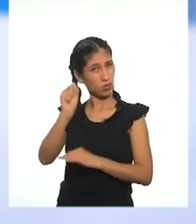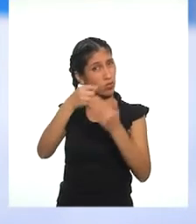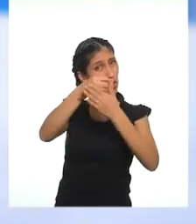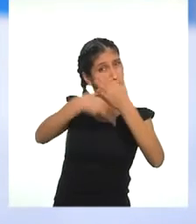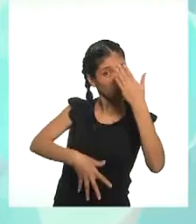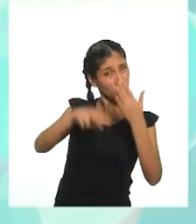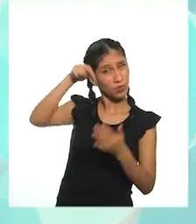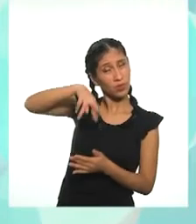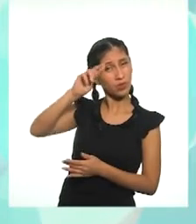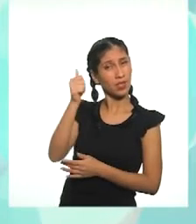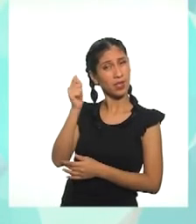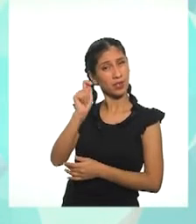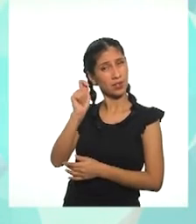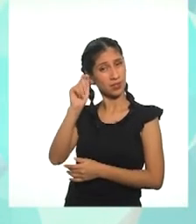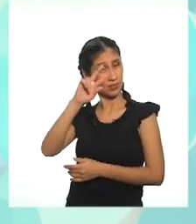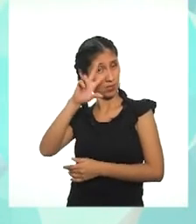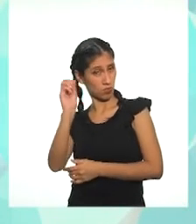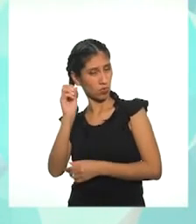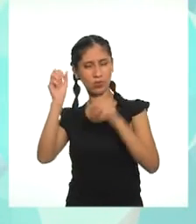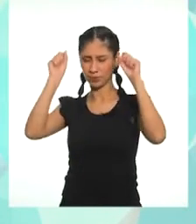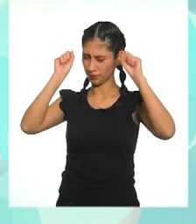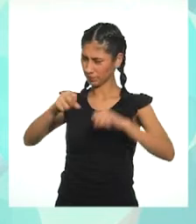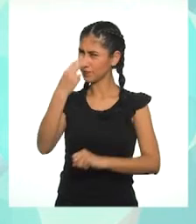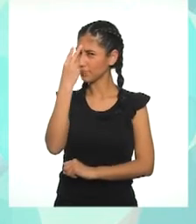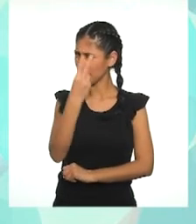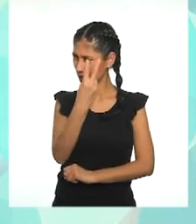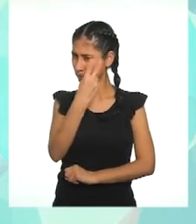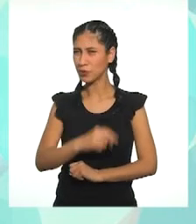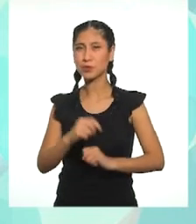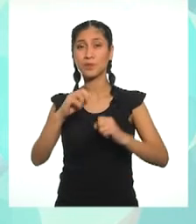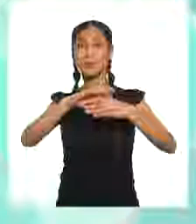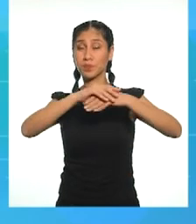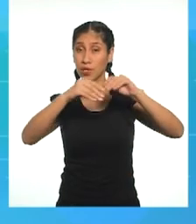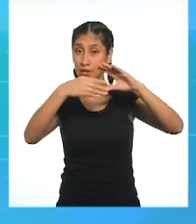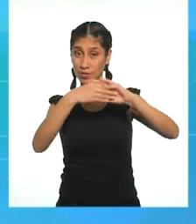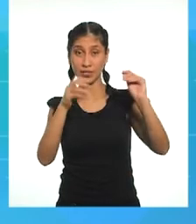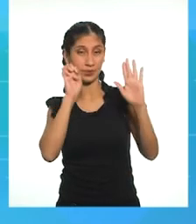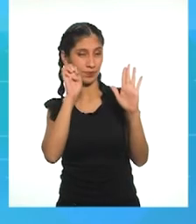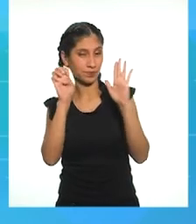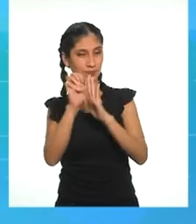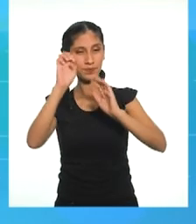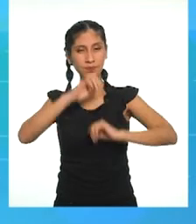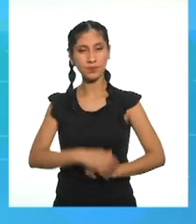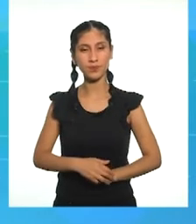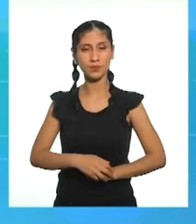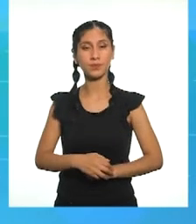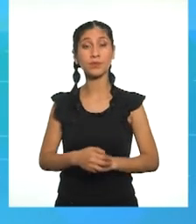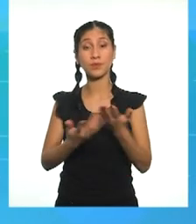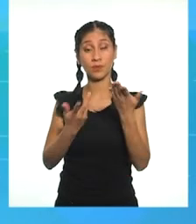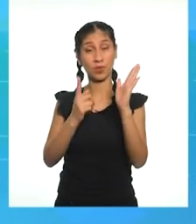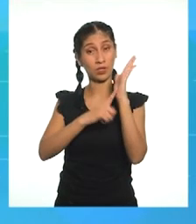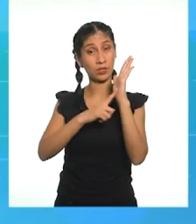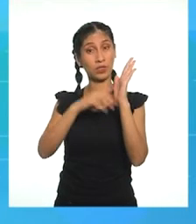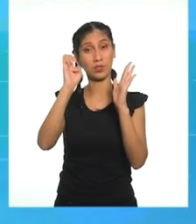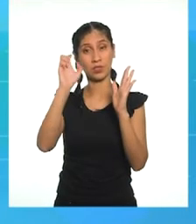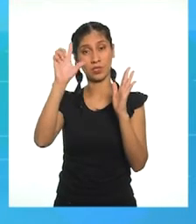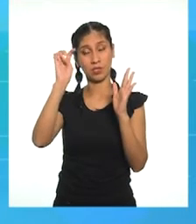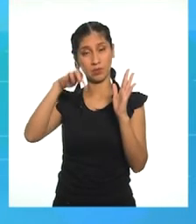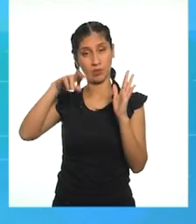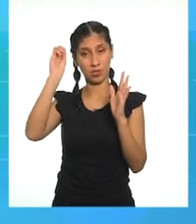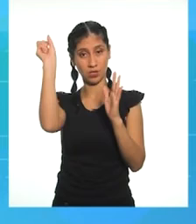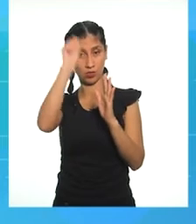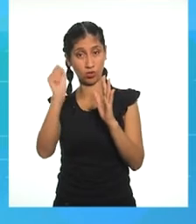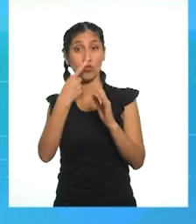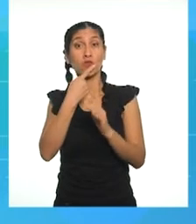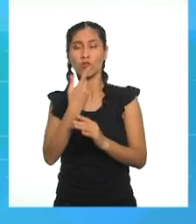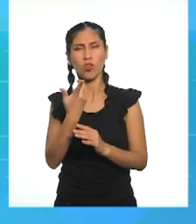narrativo? Claro, veamos en el relato del ejemplo. Los elementos presentes son